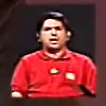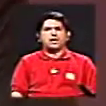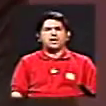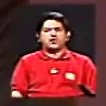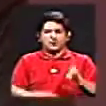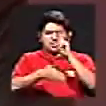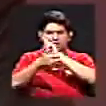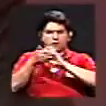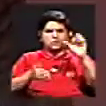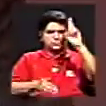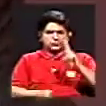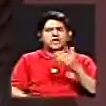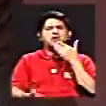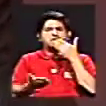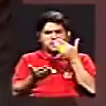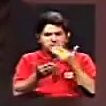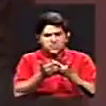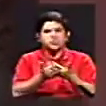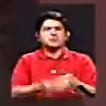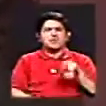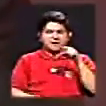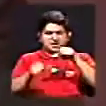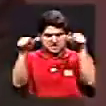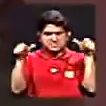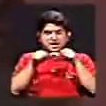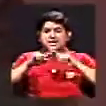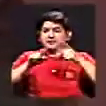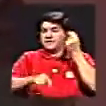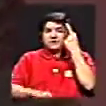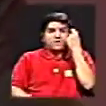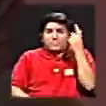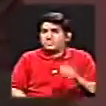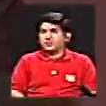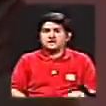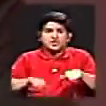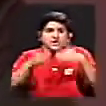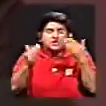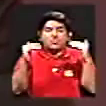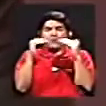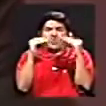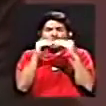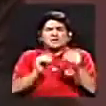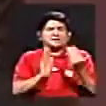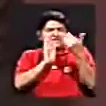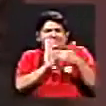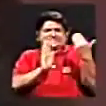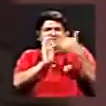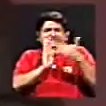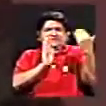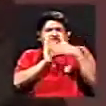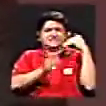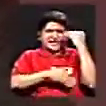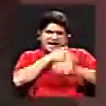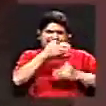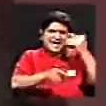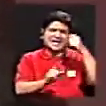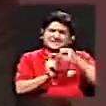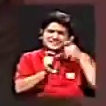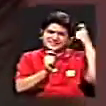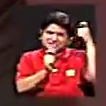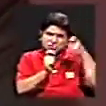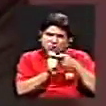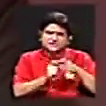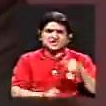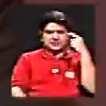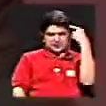Universidad de Costa Rica es uno de ellos, y no entendemos entonces cómo se ha llegado a un nivel de deterioro sobre la gestión propia, sobre todo